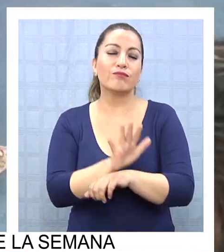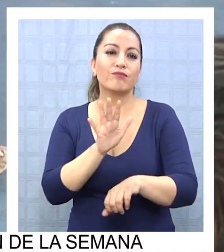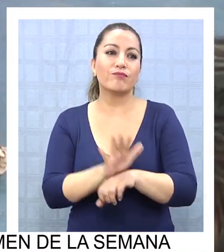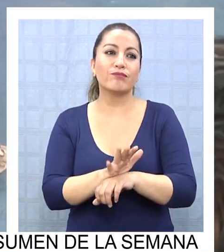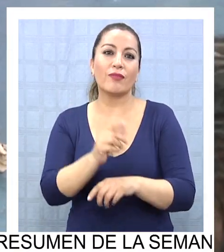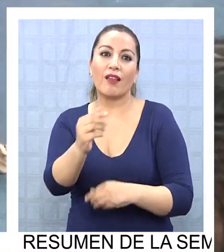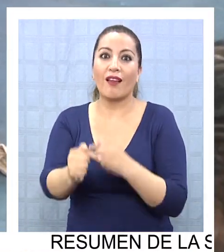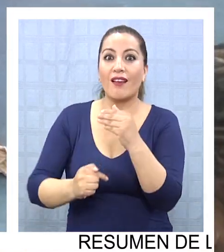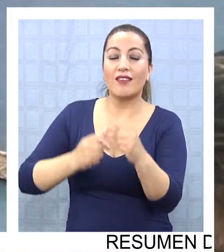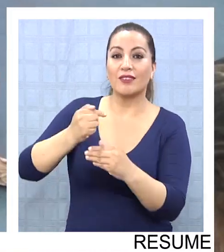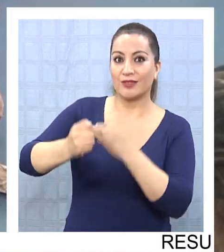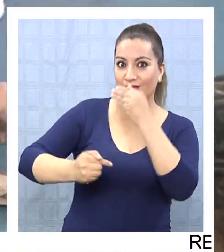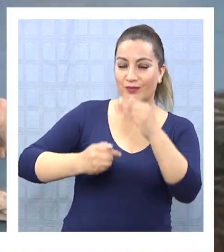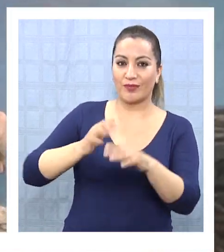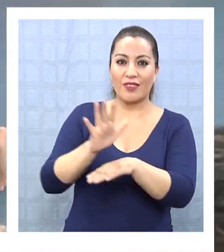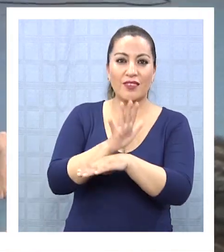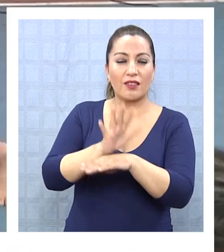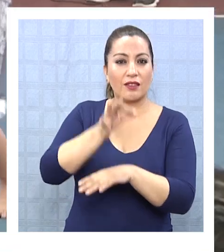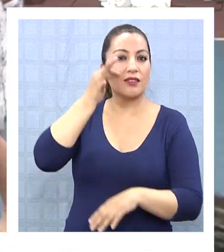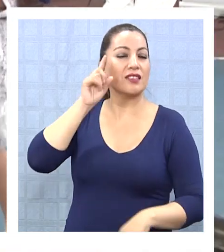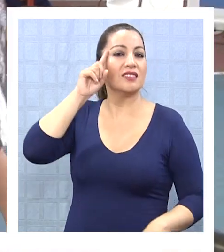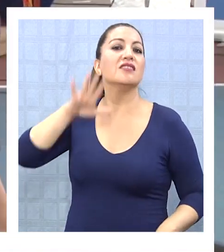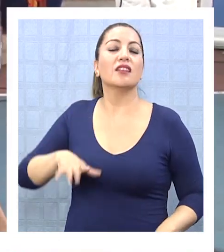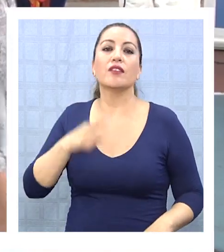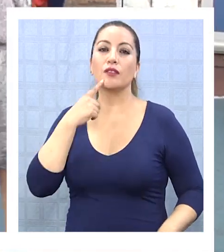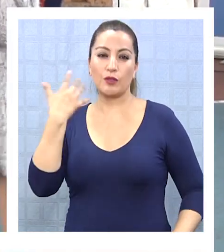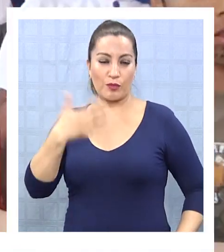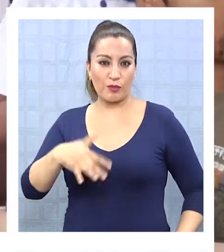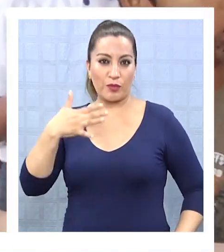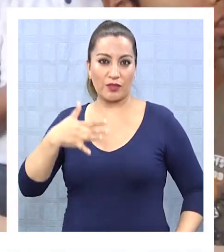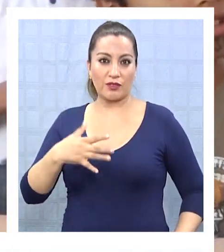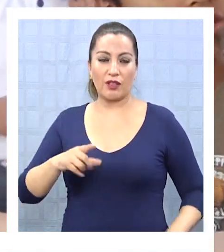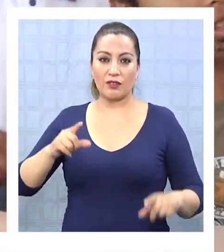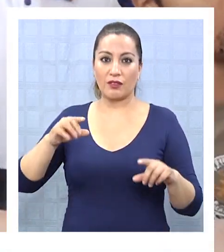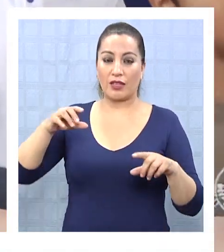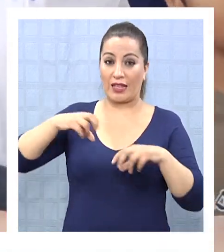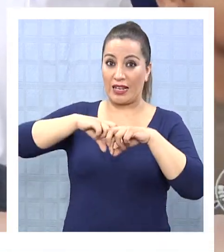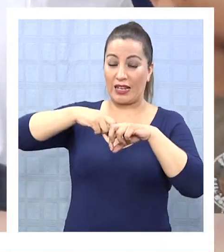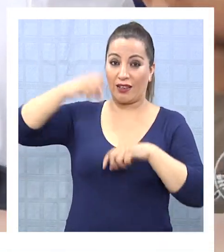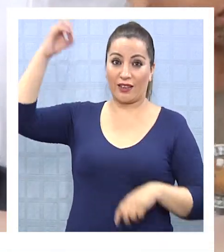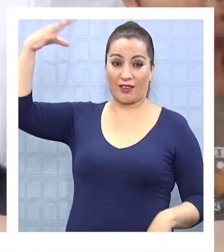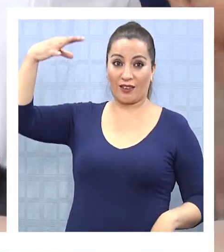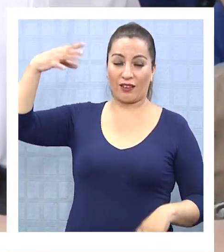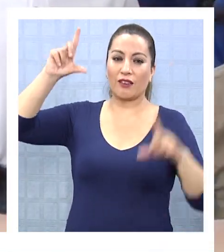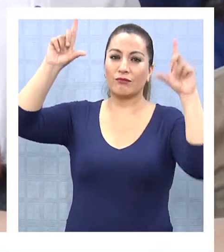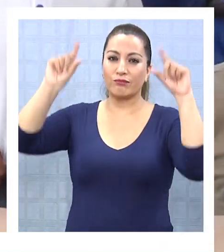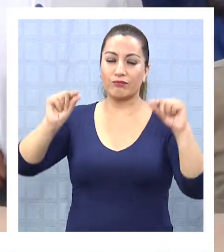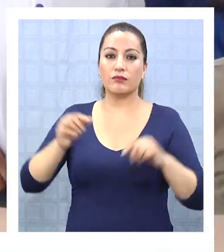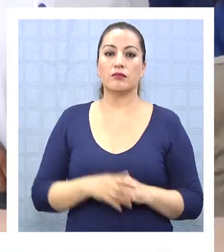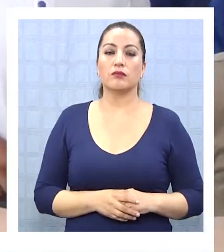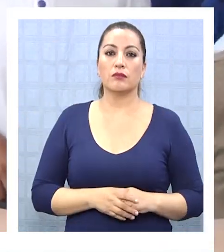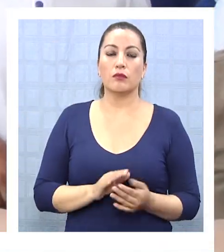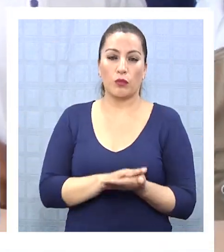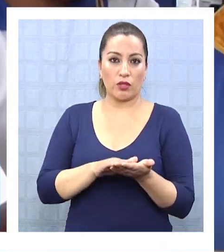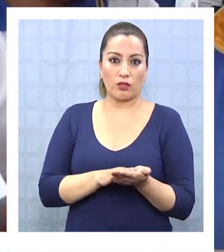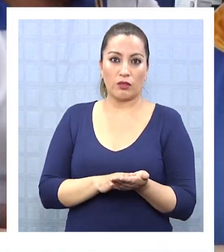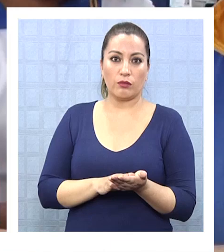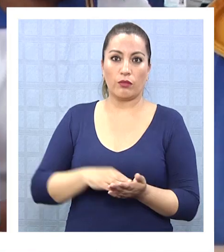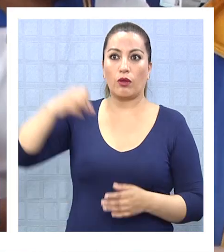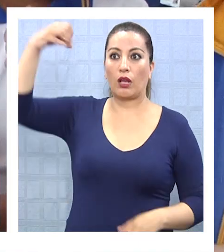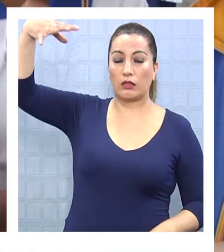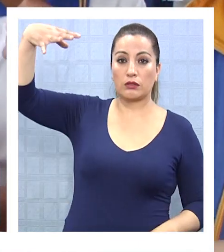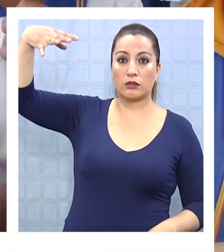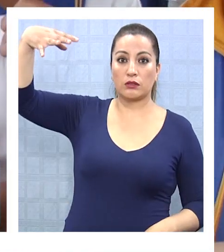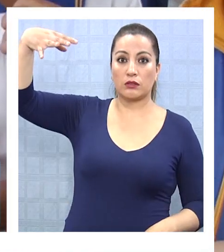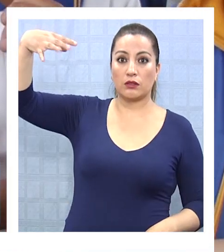demostrando que saben sobre la importancia del ahorro de la energía. No dejando la luz encendida cuando salí, no